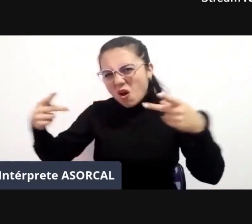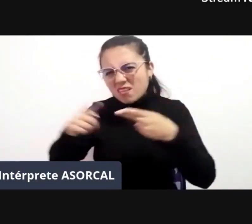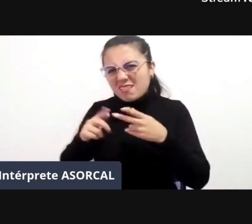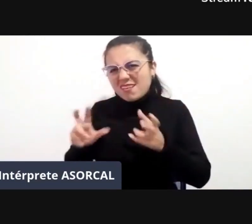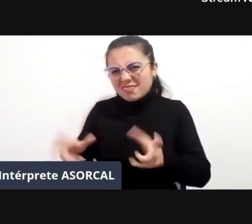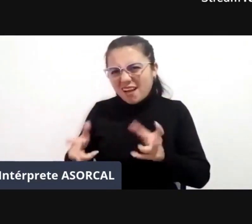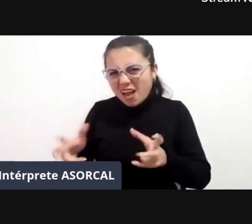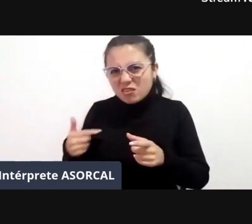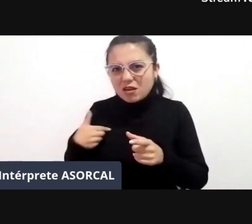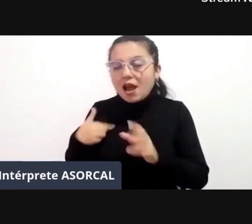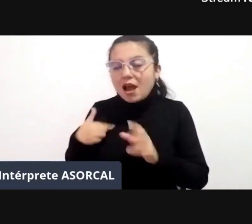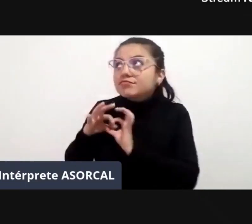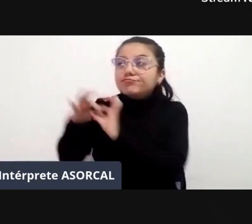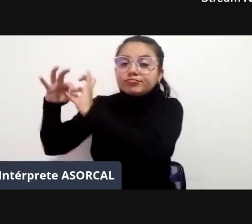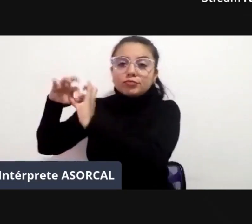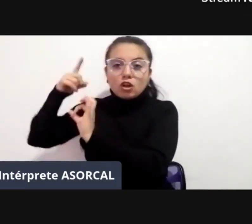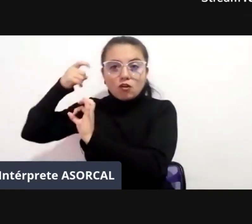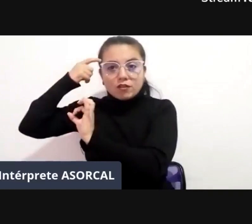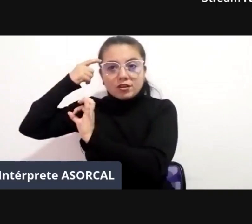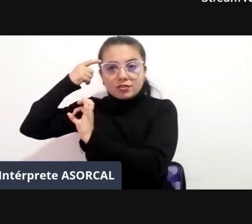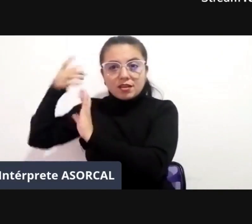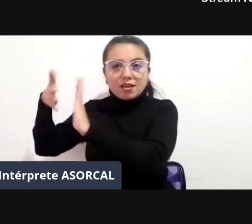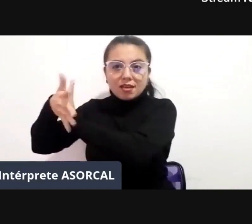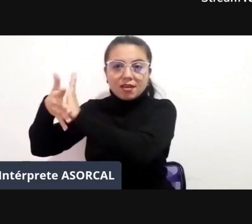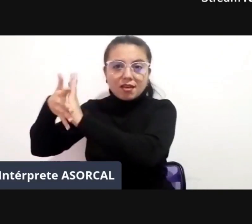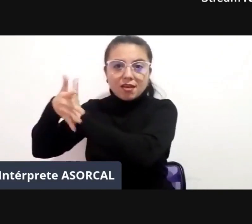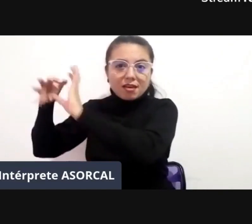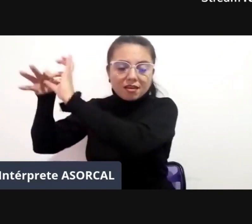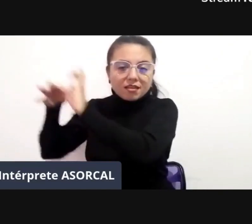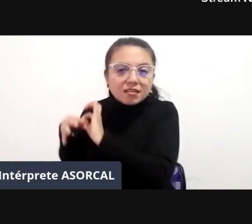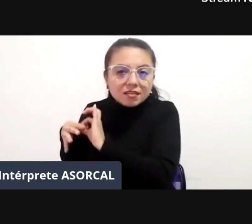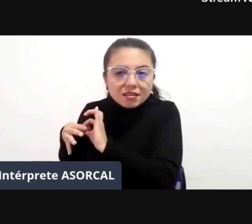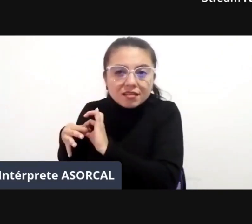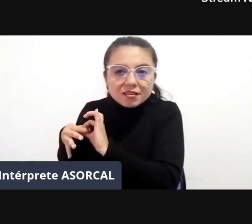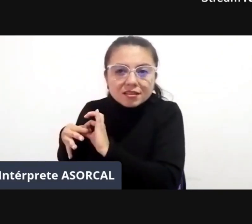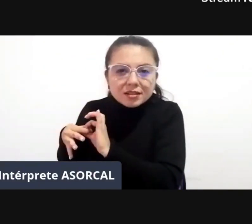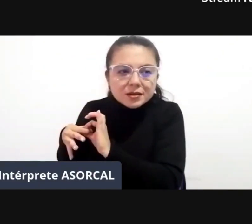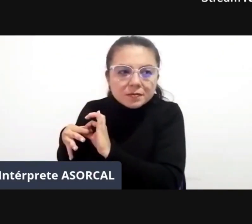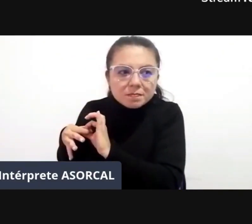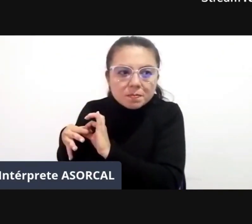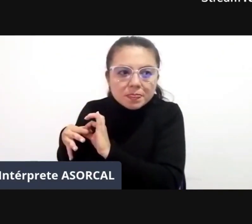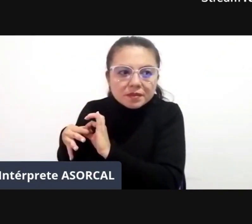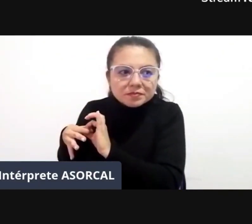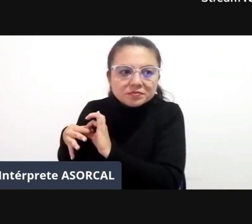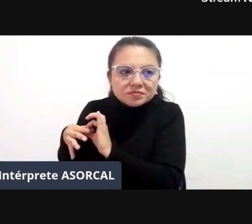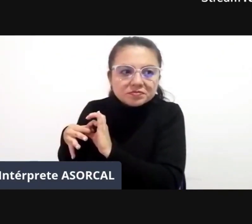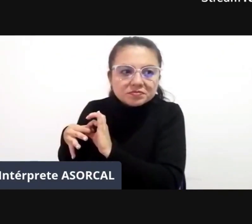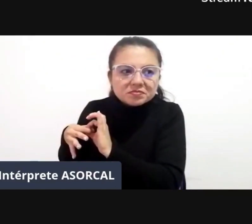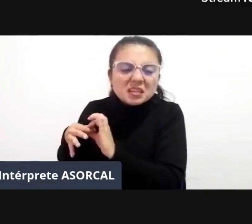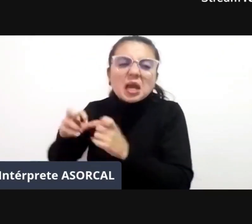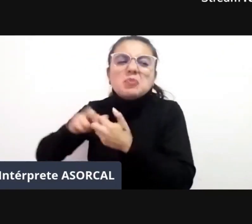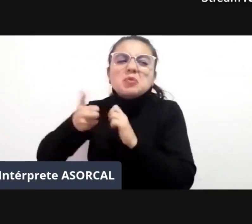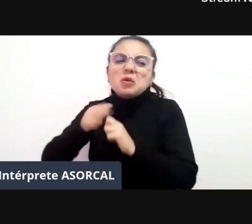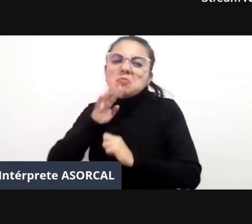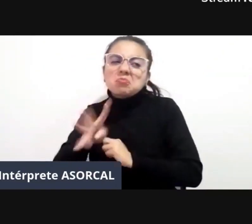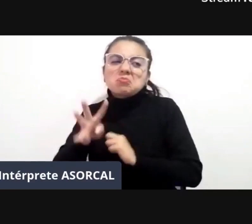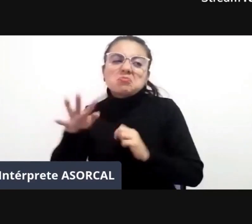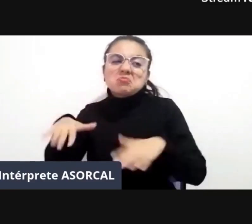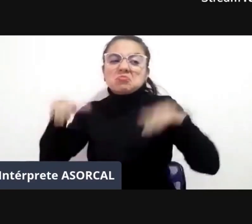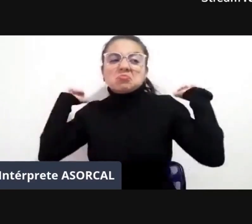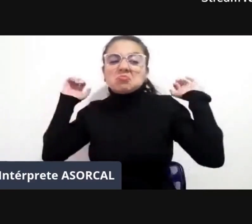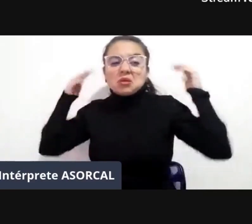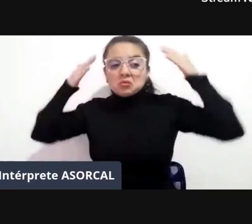evitando conflictos y asegurando intereses. Y presentaron a la opinión pública un panorama de país inventado. De hecho, Monseñor